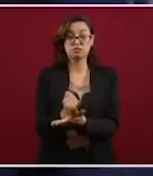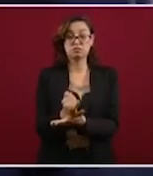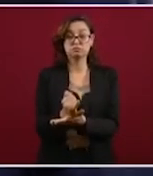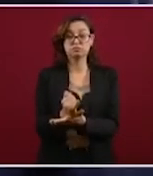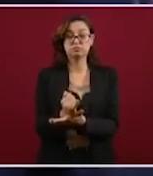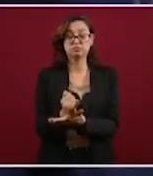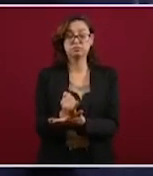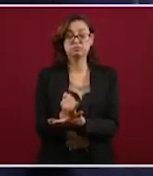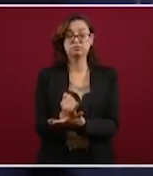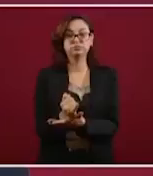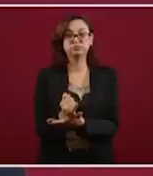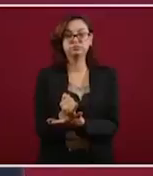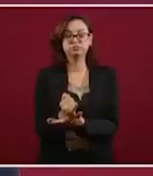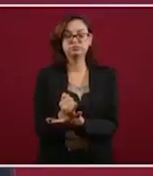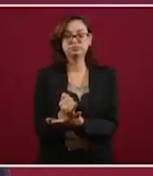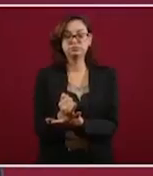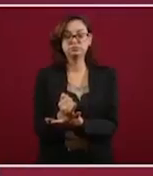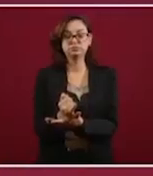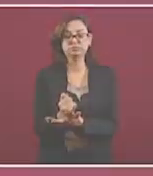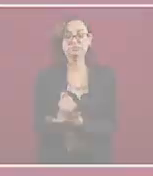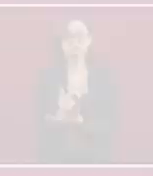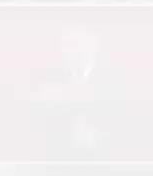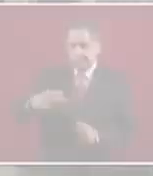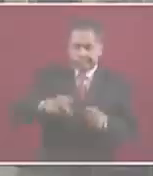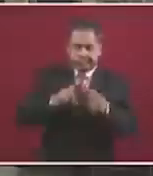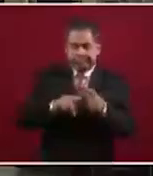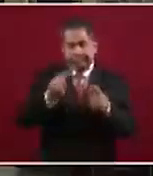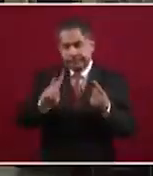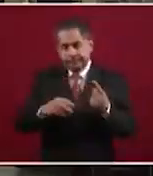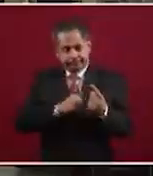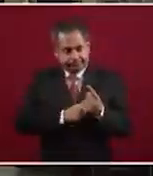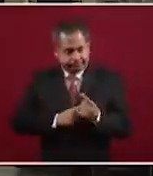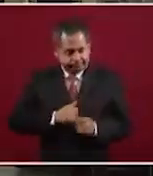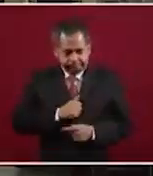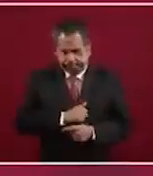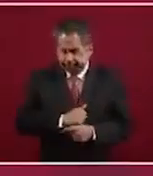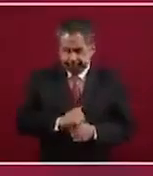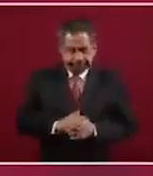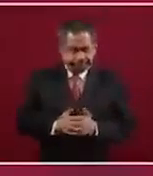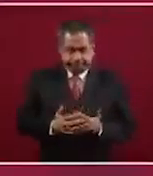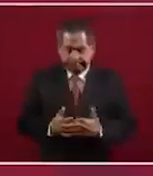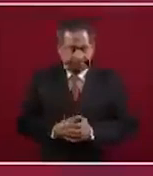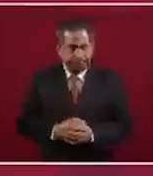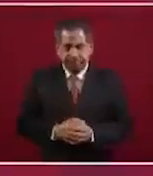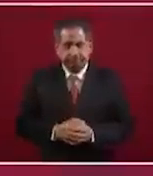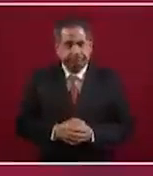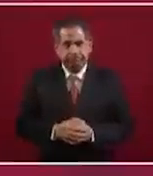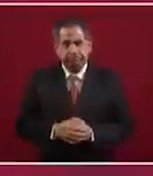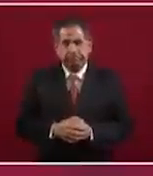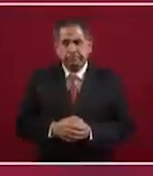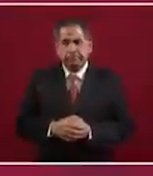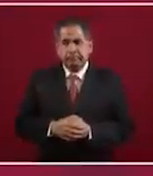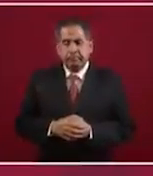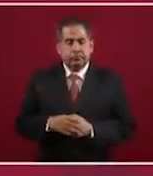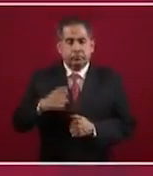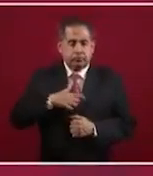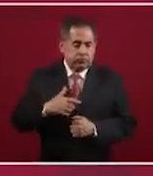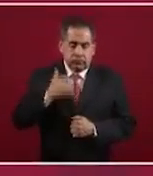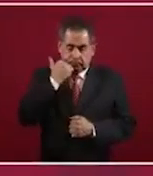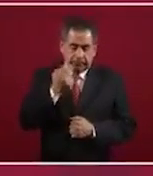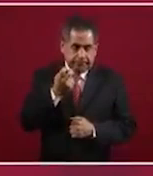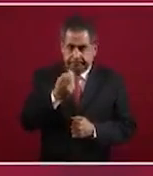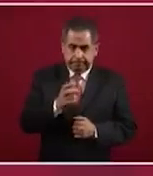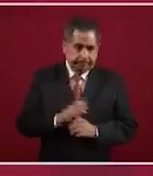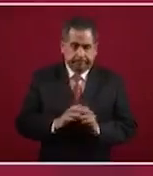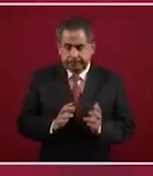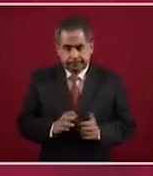conseguir la paz con justicia en el país es muy lamentable lo que sucedió y no lo deseamos